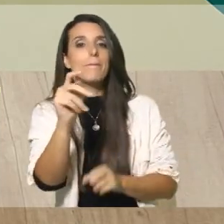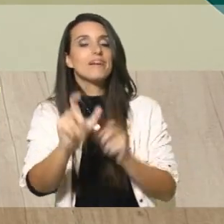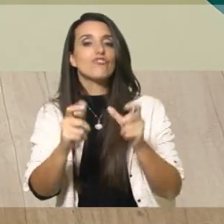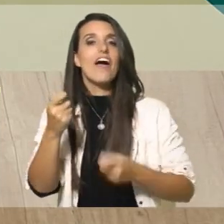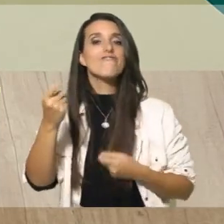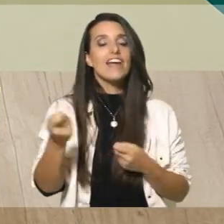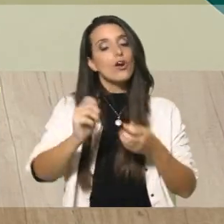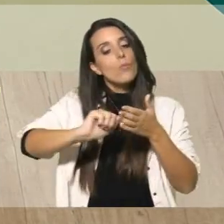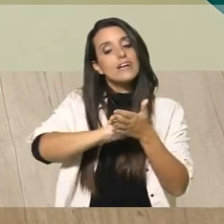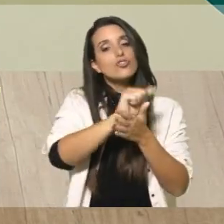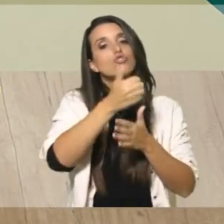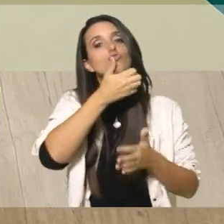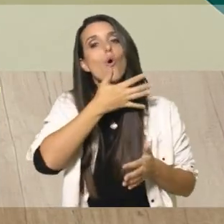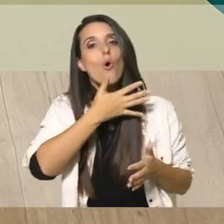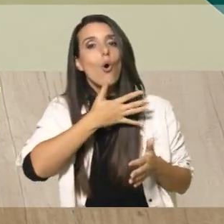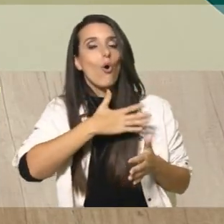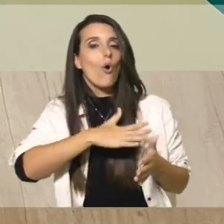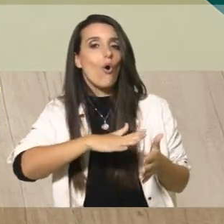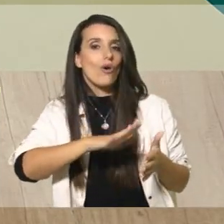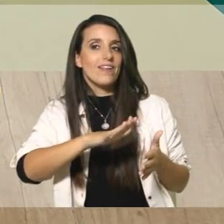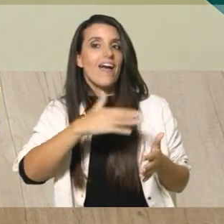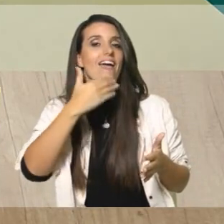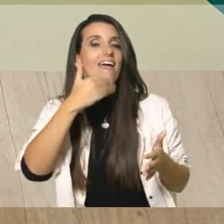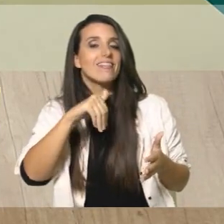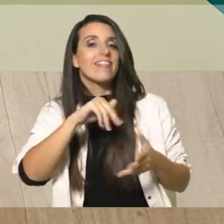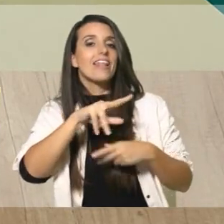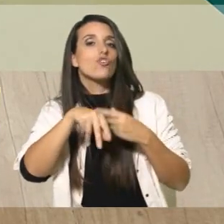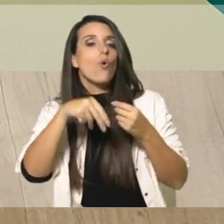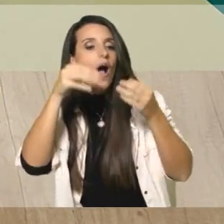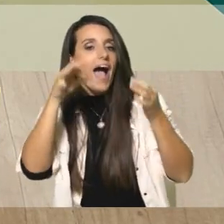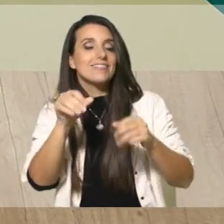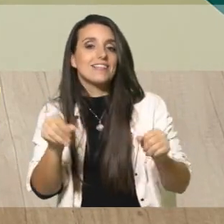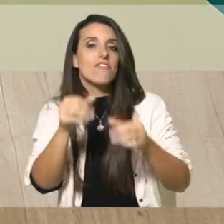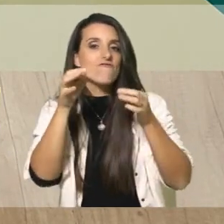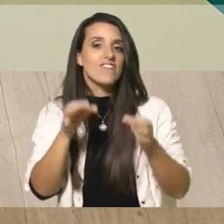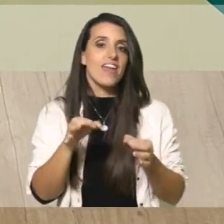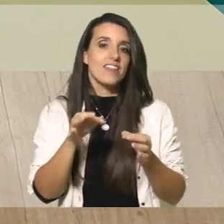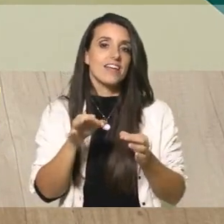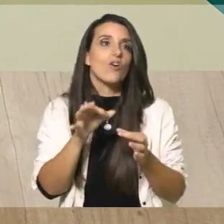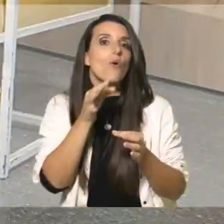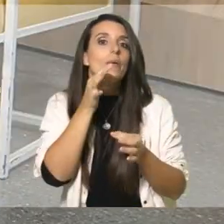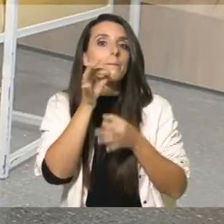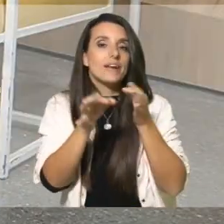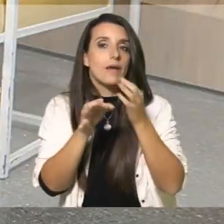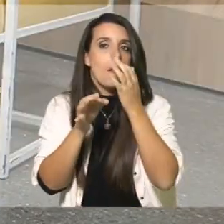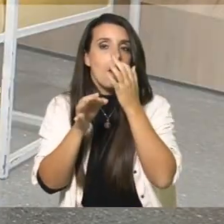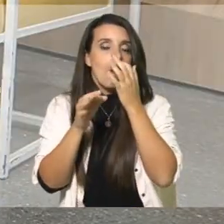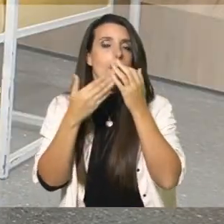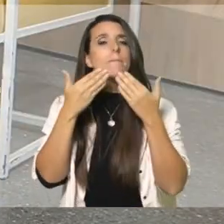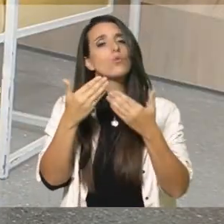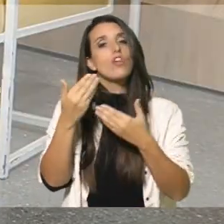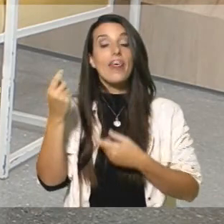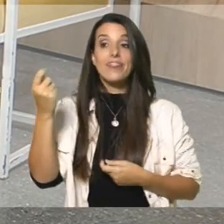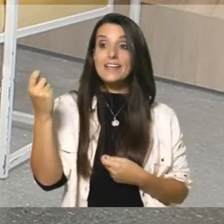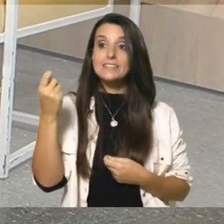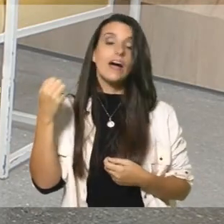para llegar como a un a algo concreto que se quiera decir. La danza es